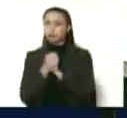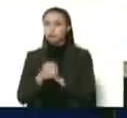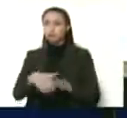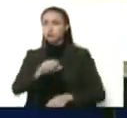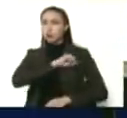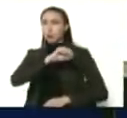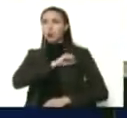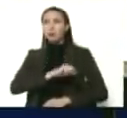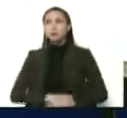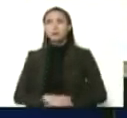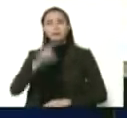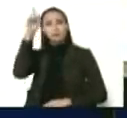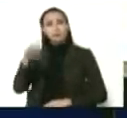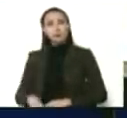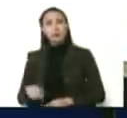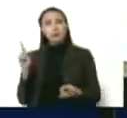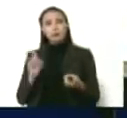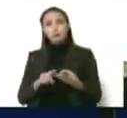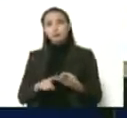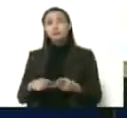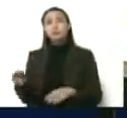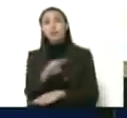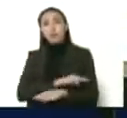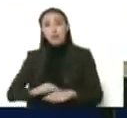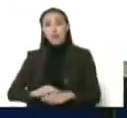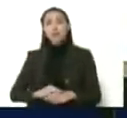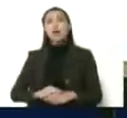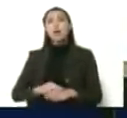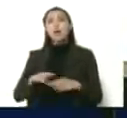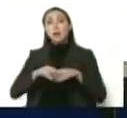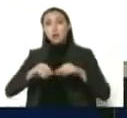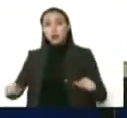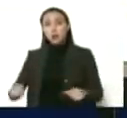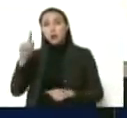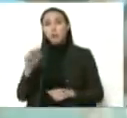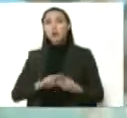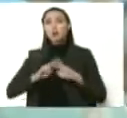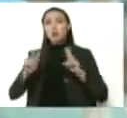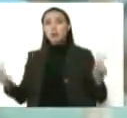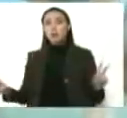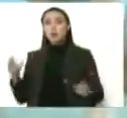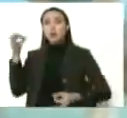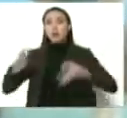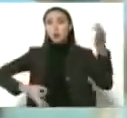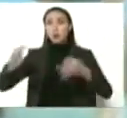Está también la ministra de Interior, Justicia y Paz, invitada especial.